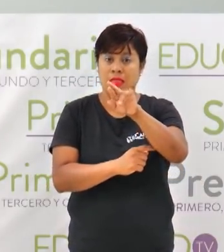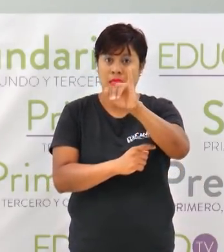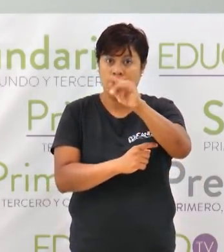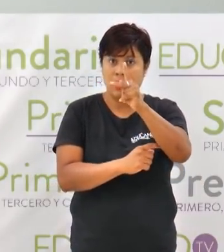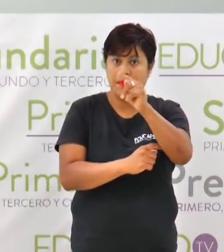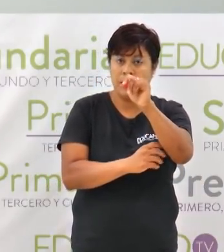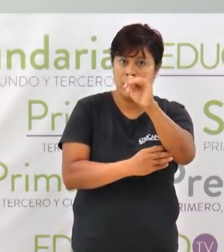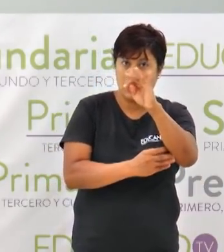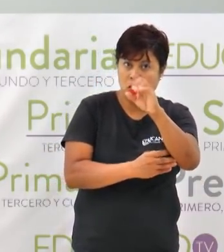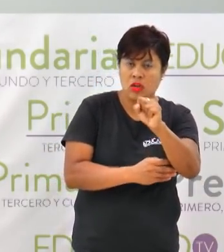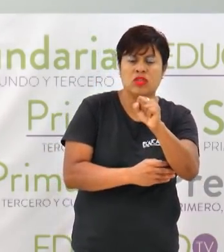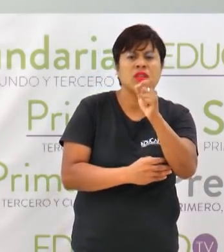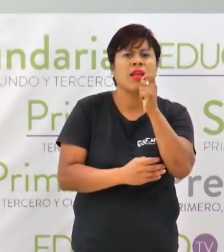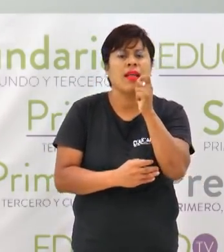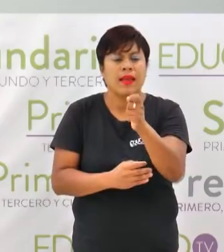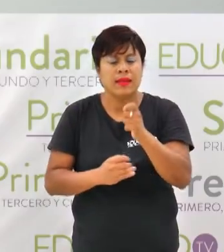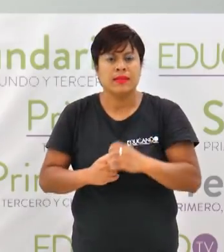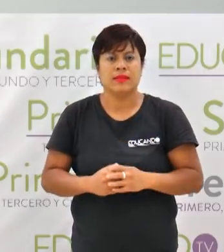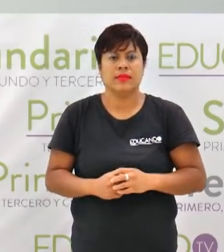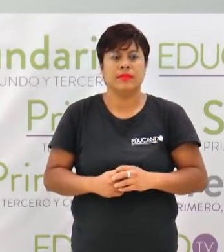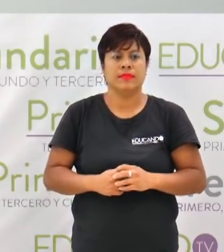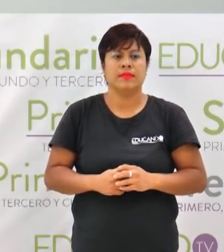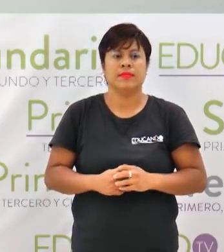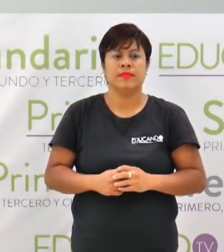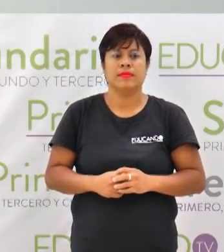trípticos es un medio